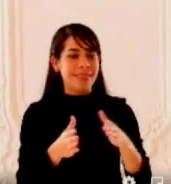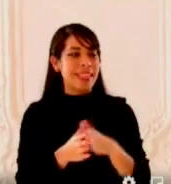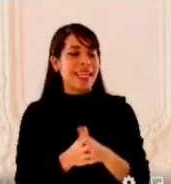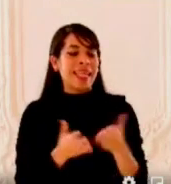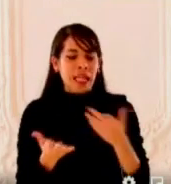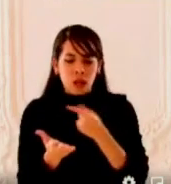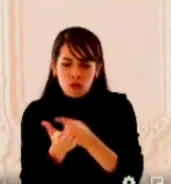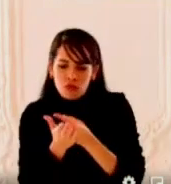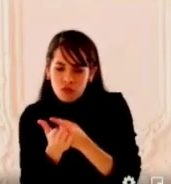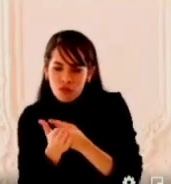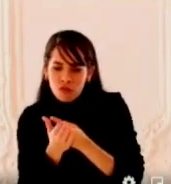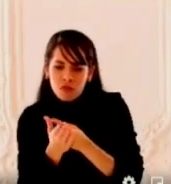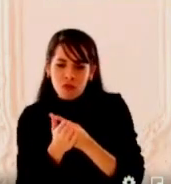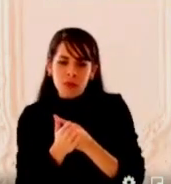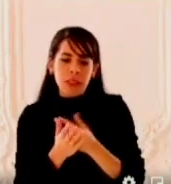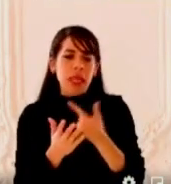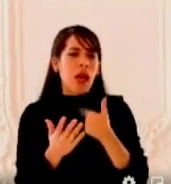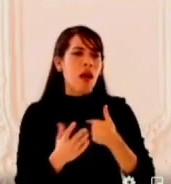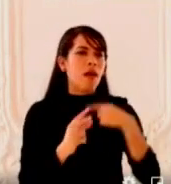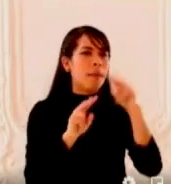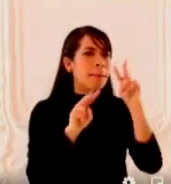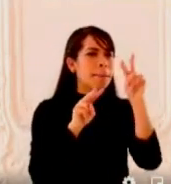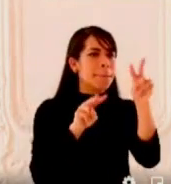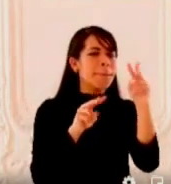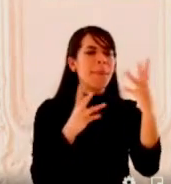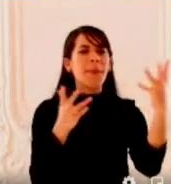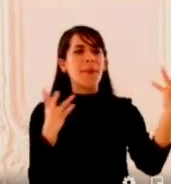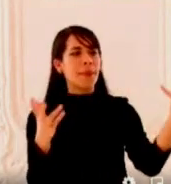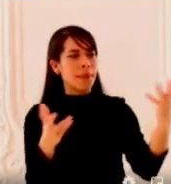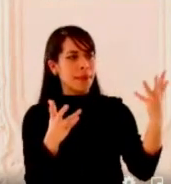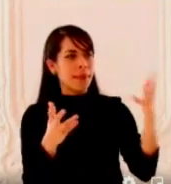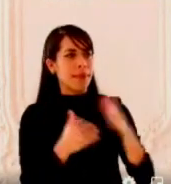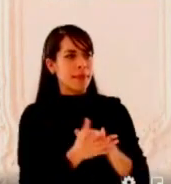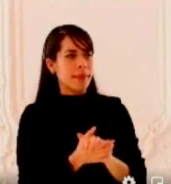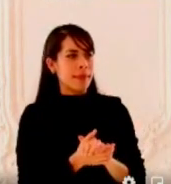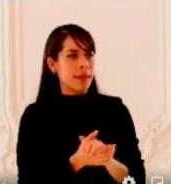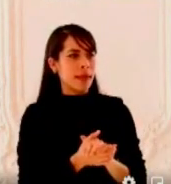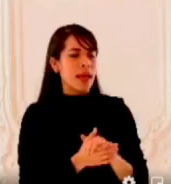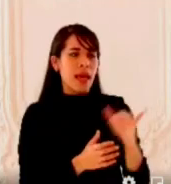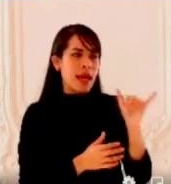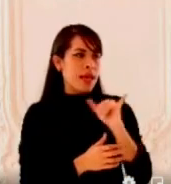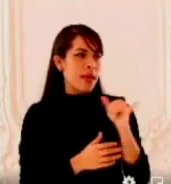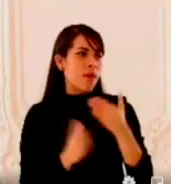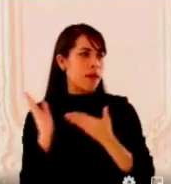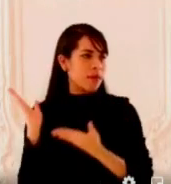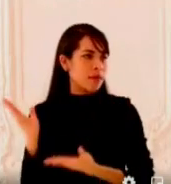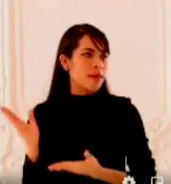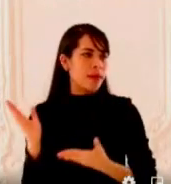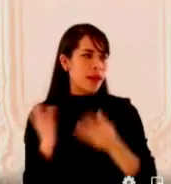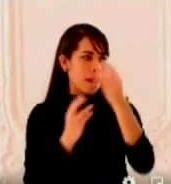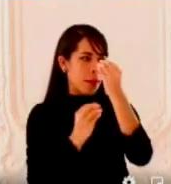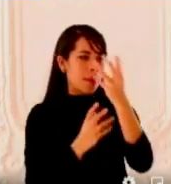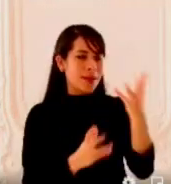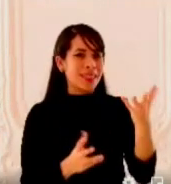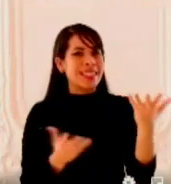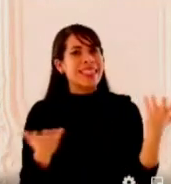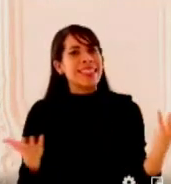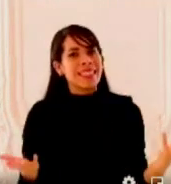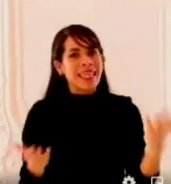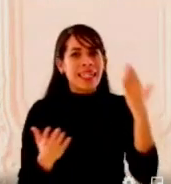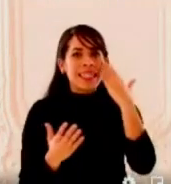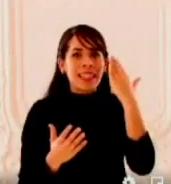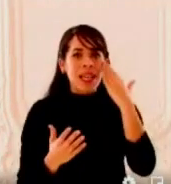Ahí mi visión es la siguiente, y lo expresó la secretaria designada. O sea, lamentablemente aquí en Puerto Rico no